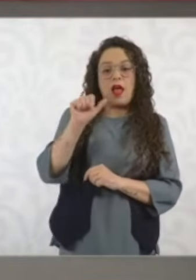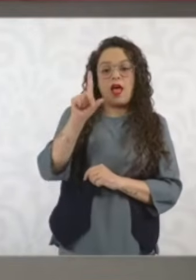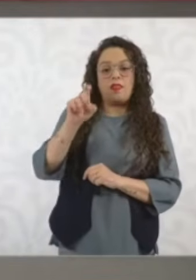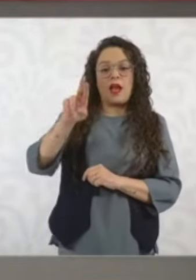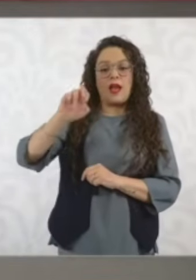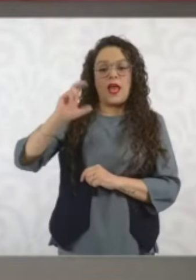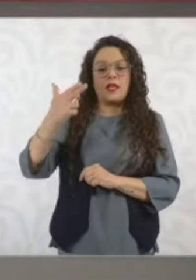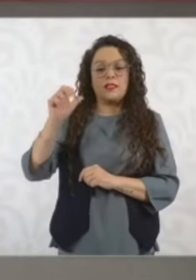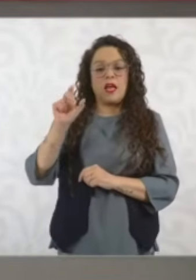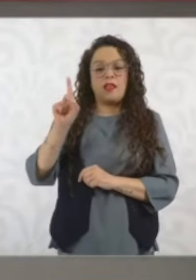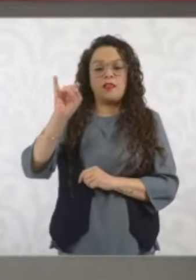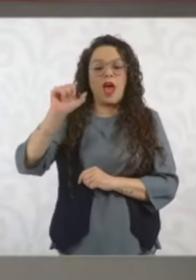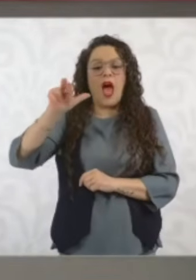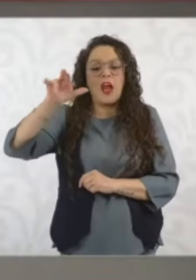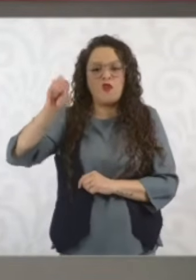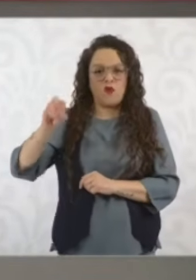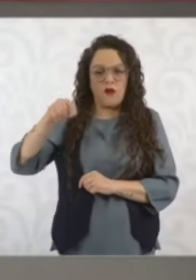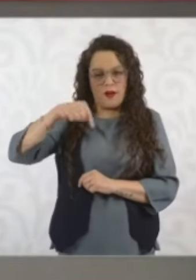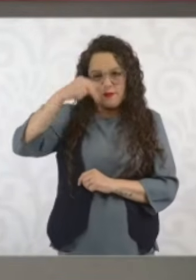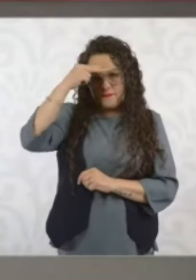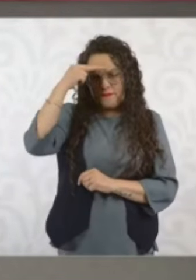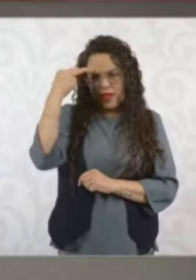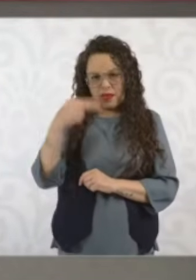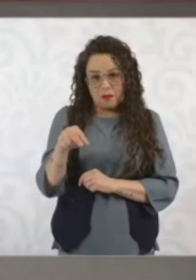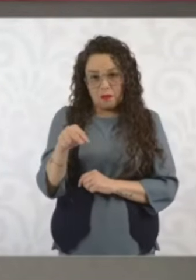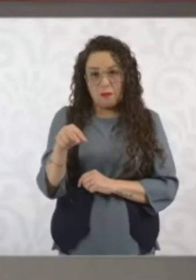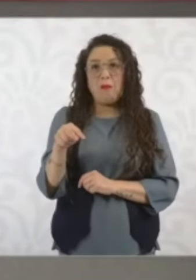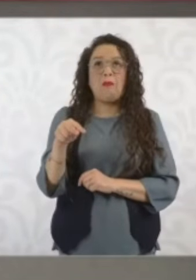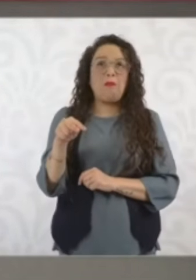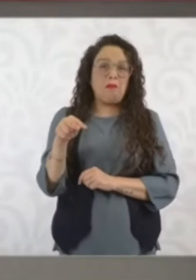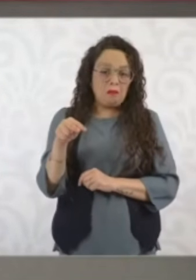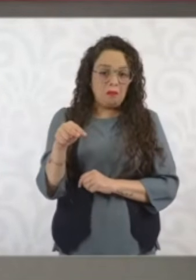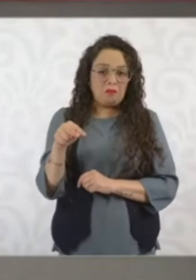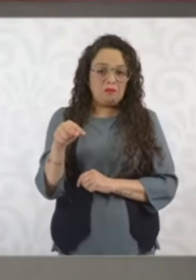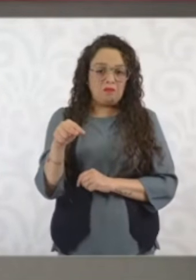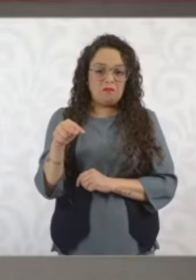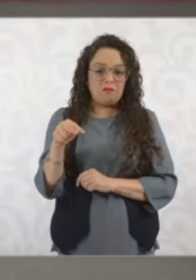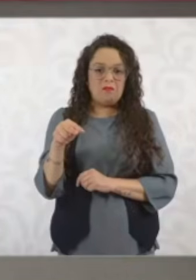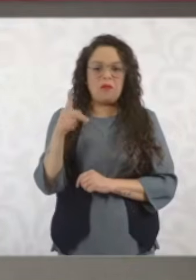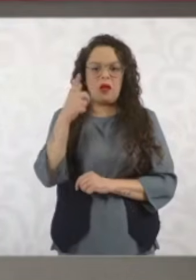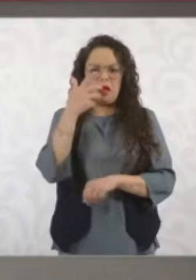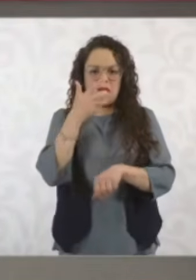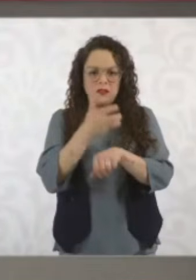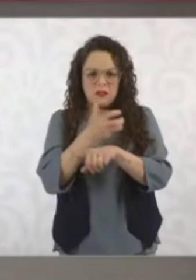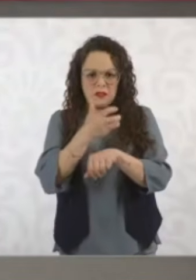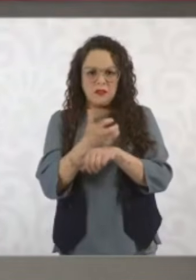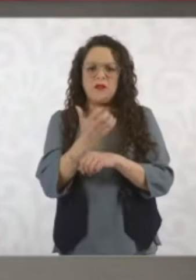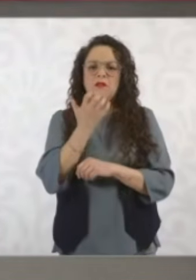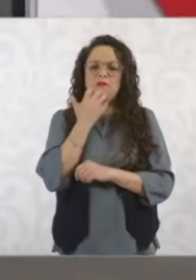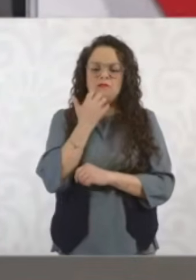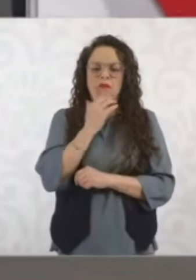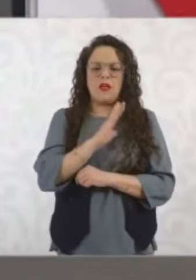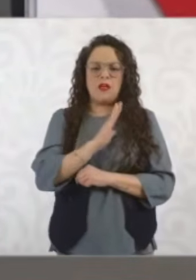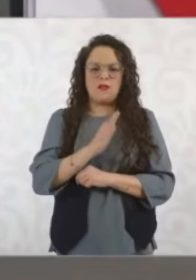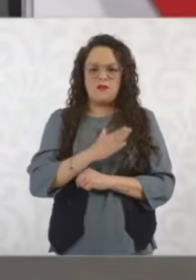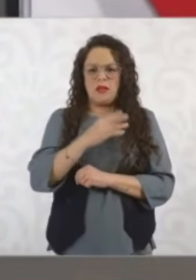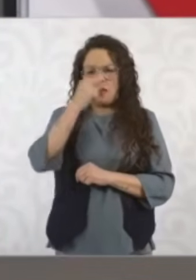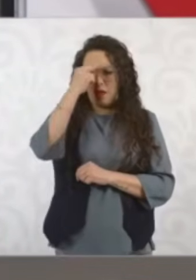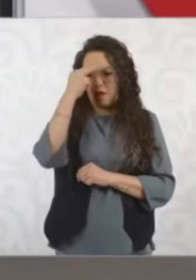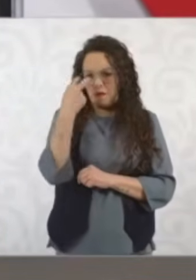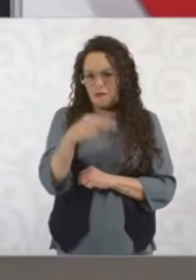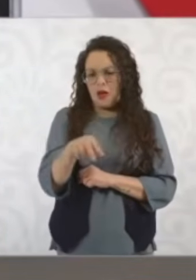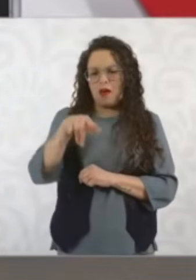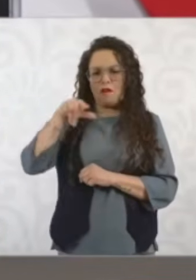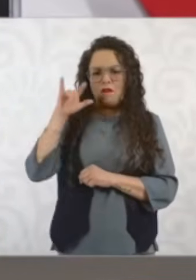Diario en nuestro país, los va teniendo Estados Unidos, Israel, España, México,